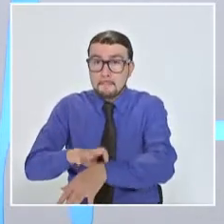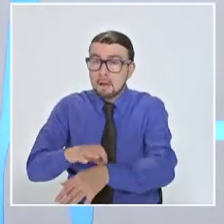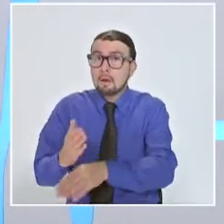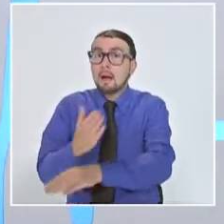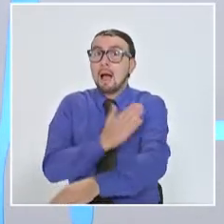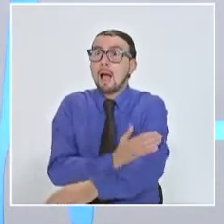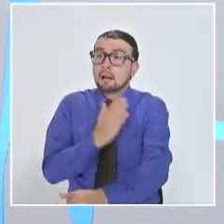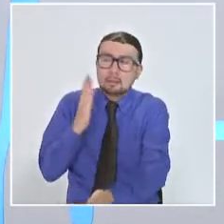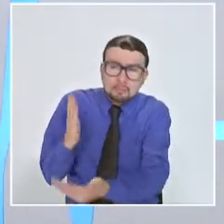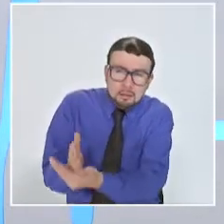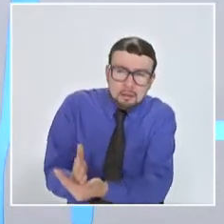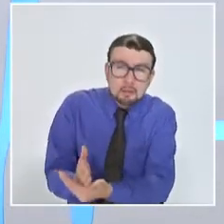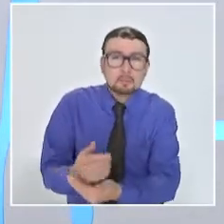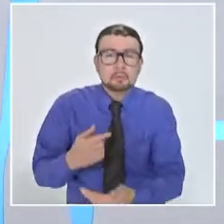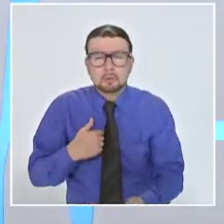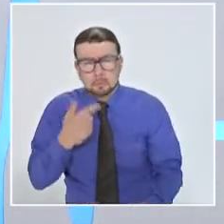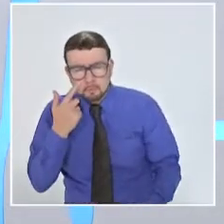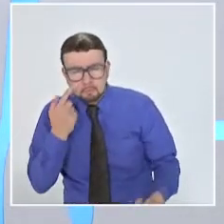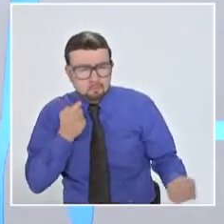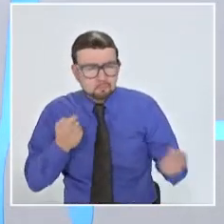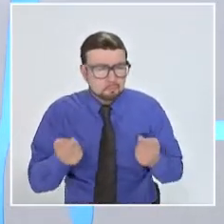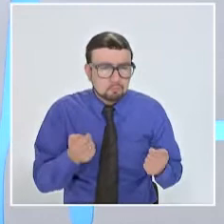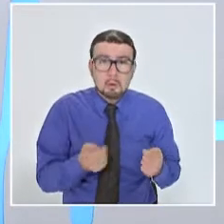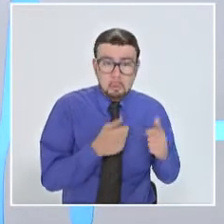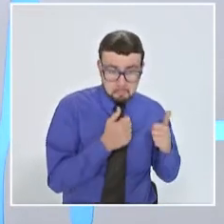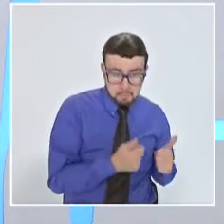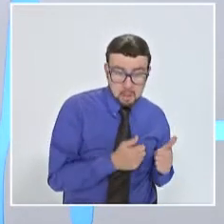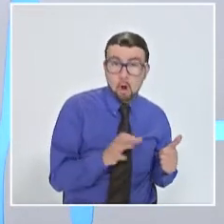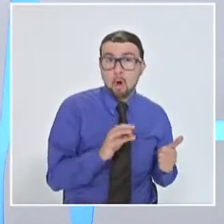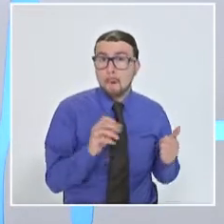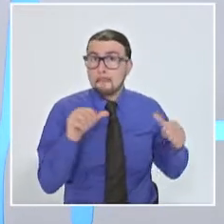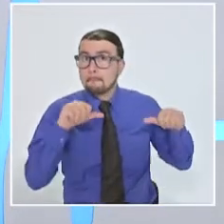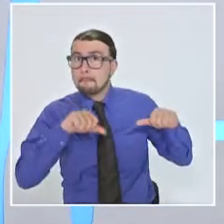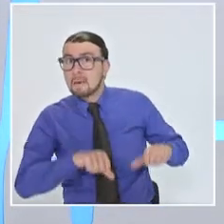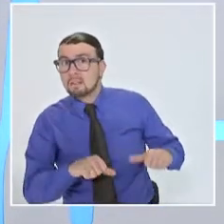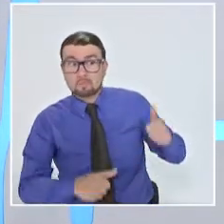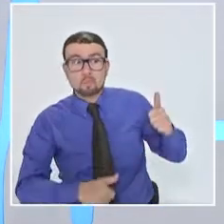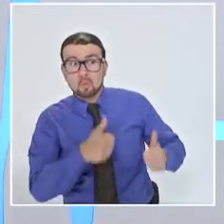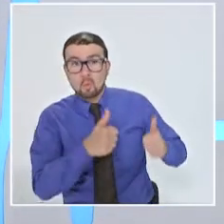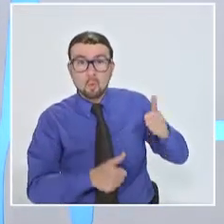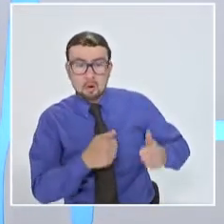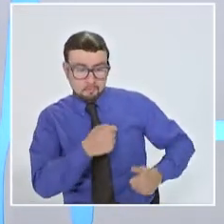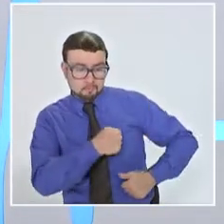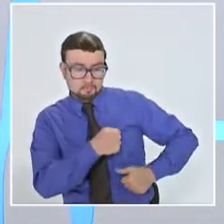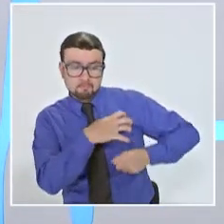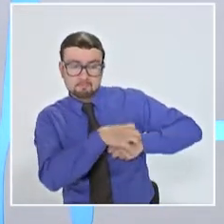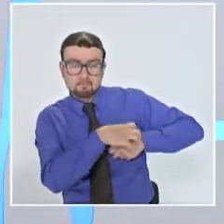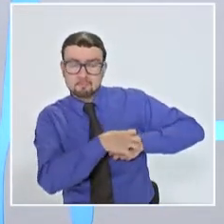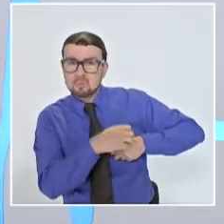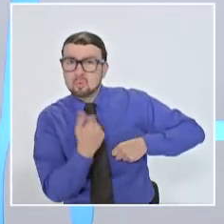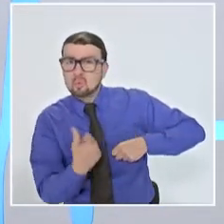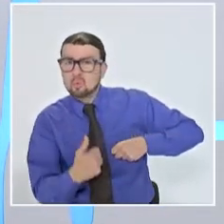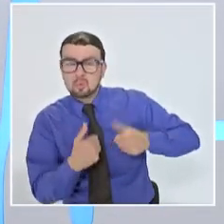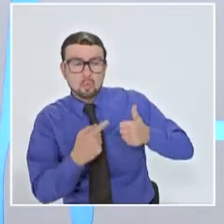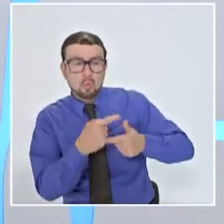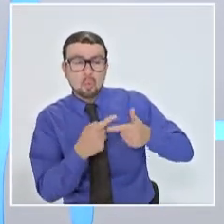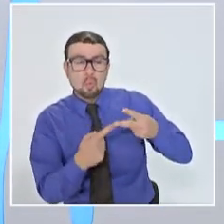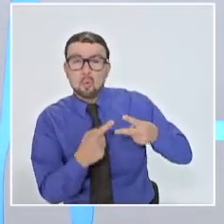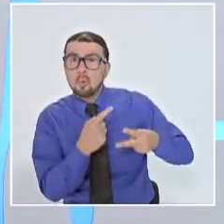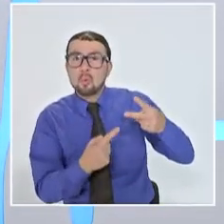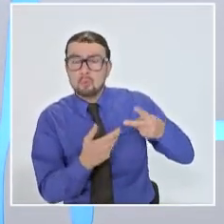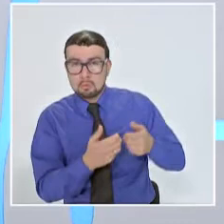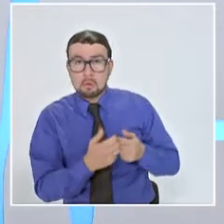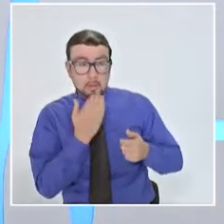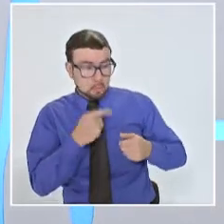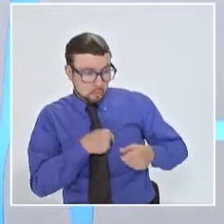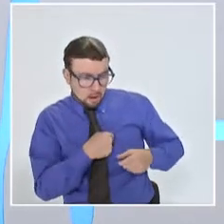yo tengo que saber si estoy enfrentado a una lesión benigna o si estoy enfrentado a una lesión maligna. Porque si yo voy a tratar una